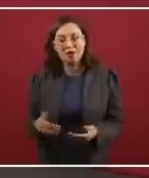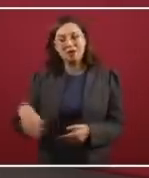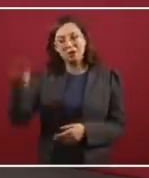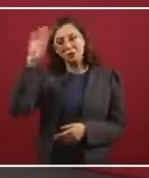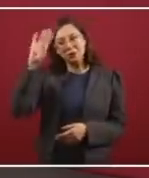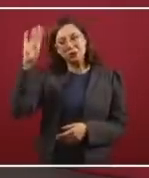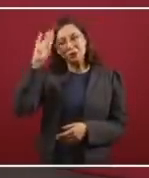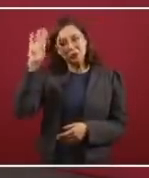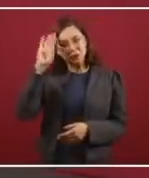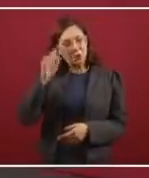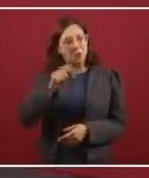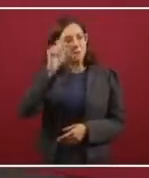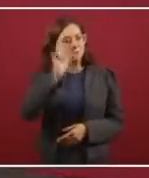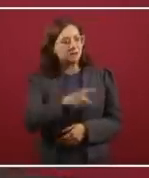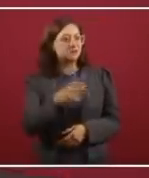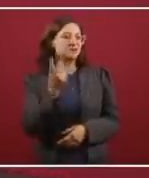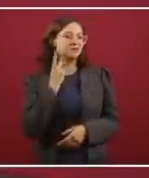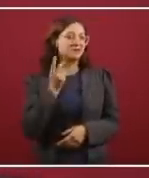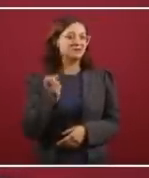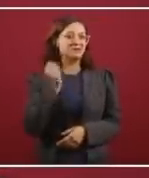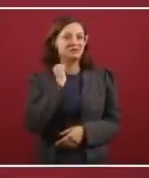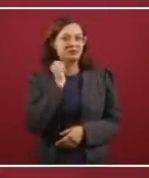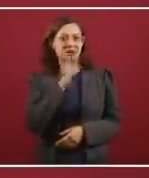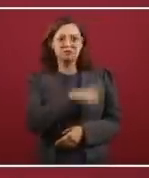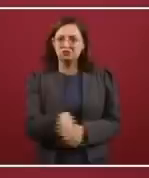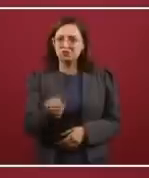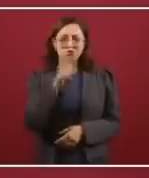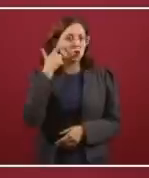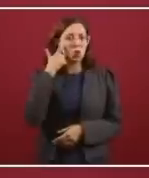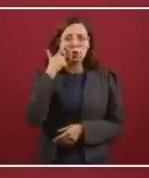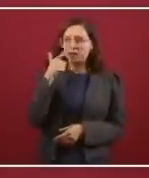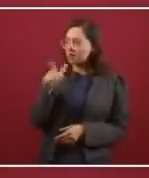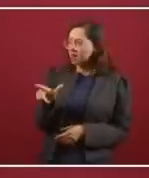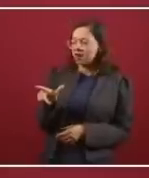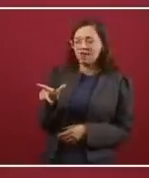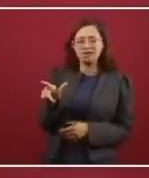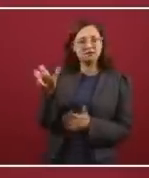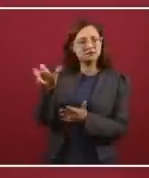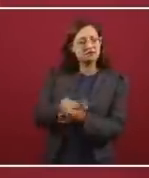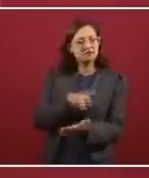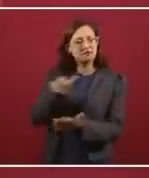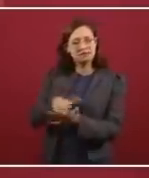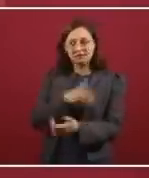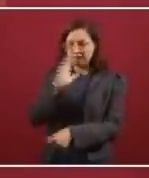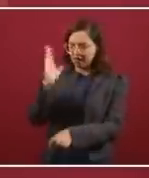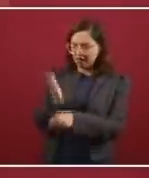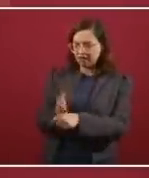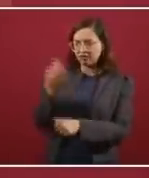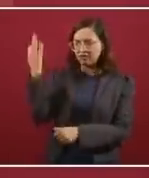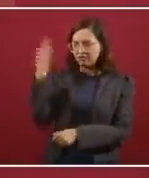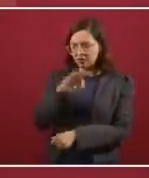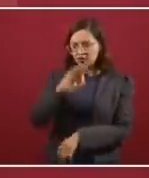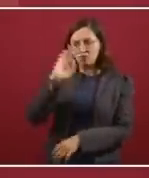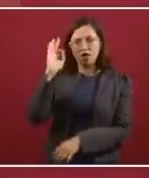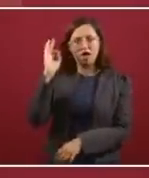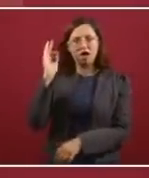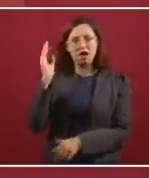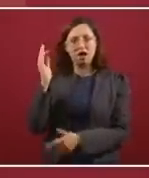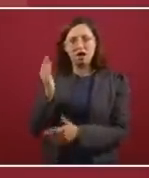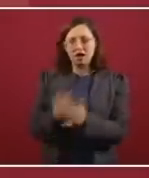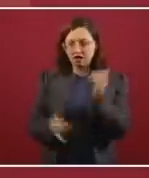de que los legisladores se opongan a que se castigue